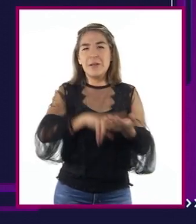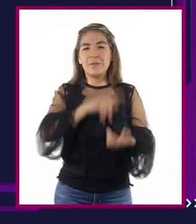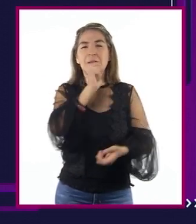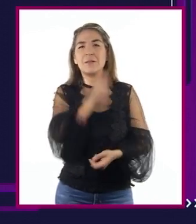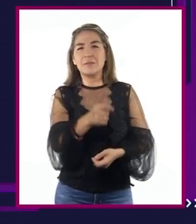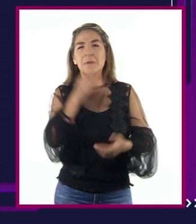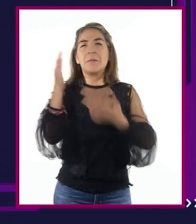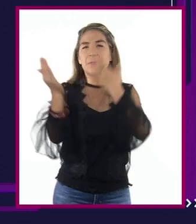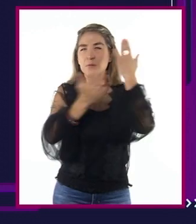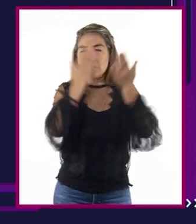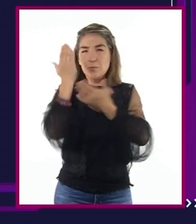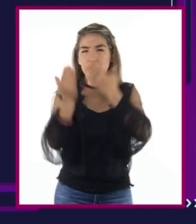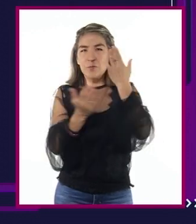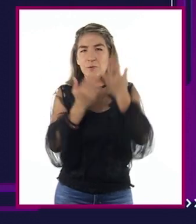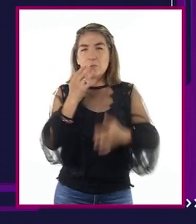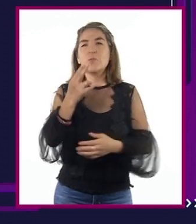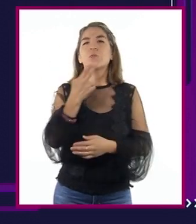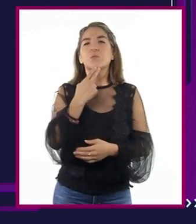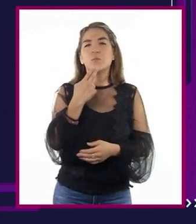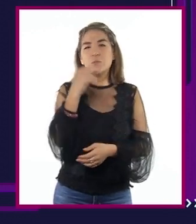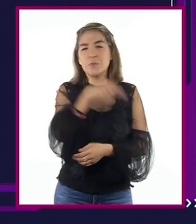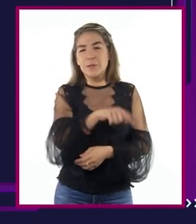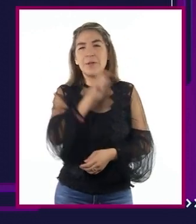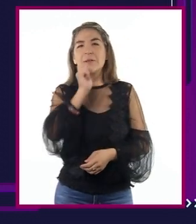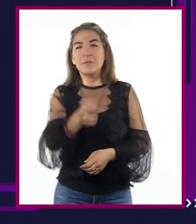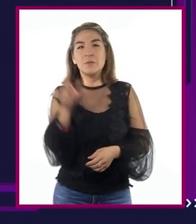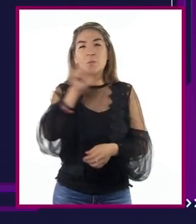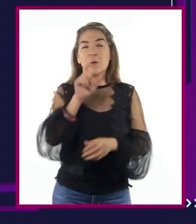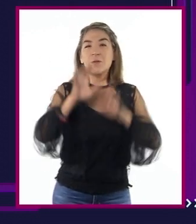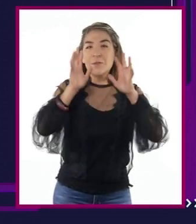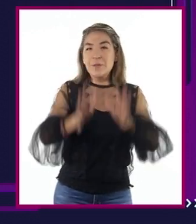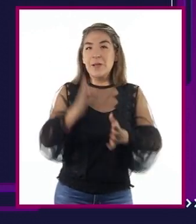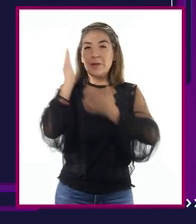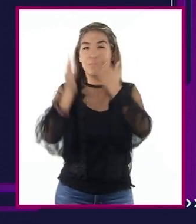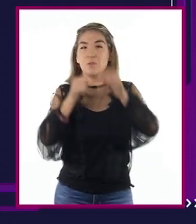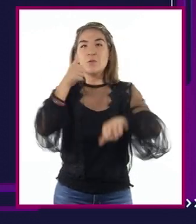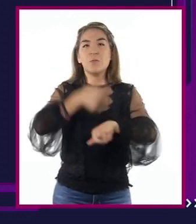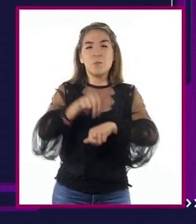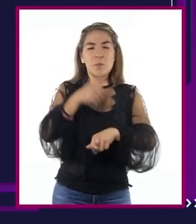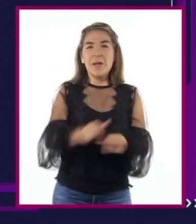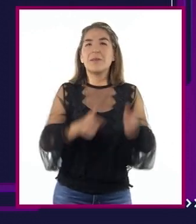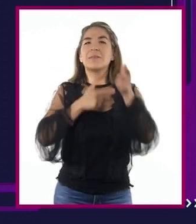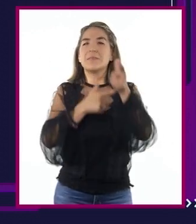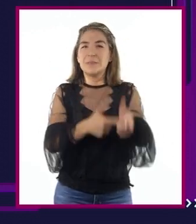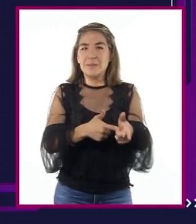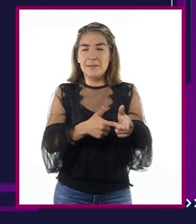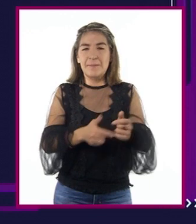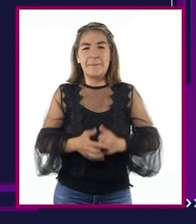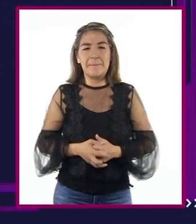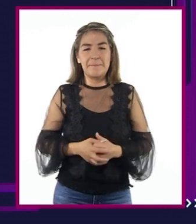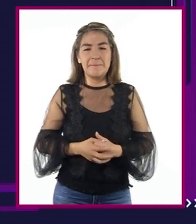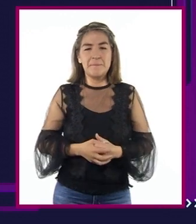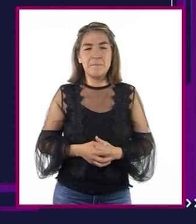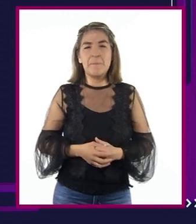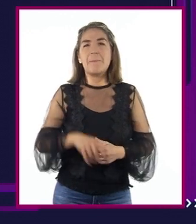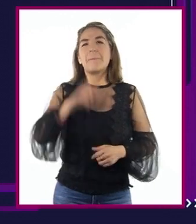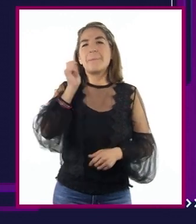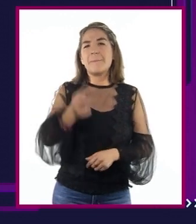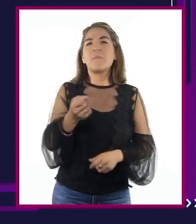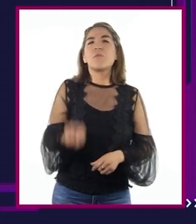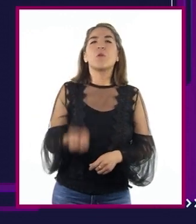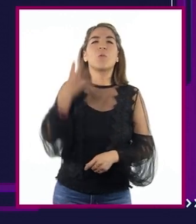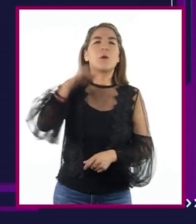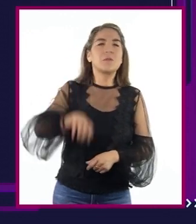en estudio. Usamos los histogramas cuando se estudia una variable continua, como franjas de